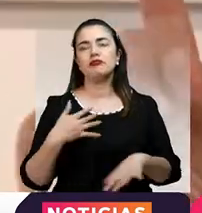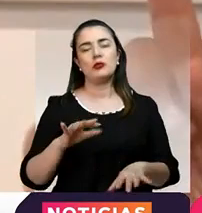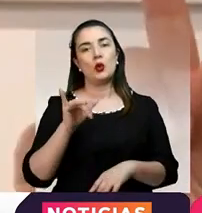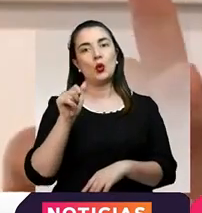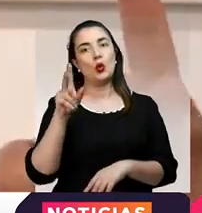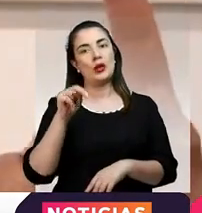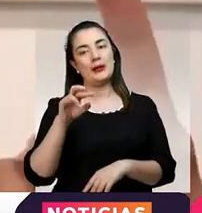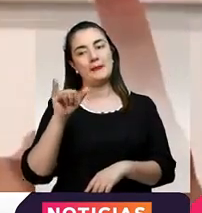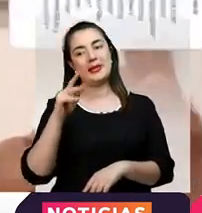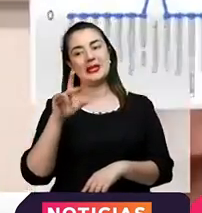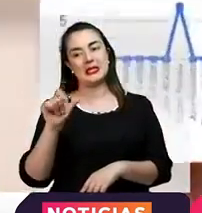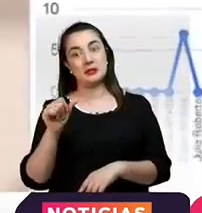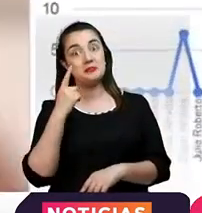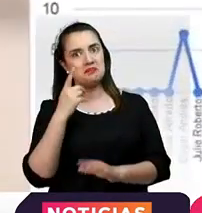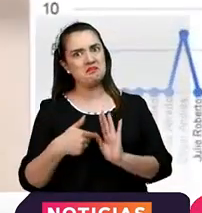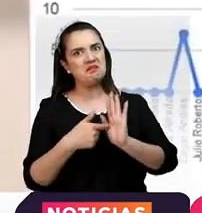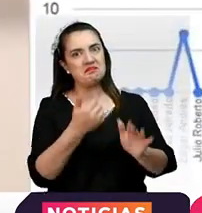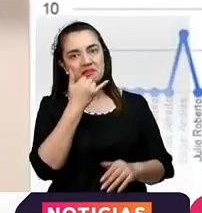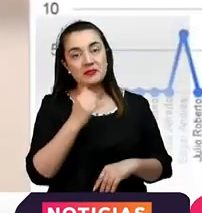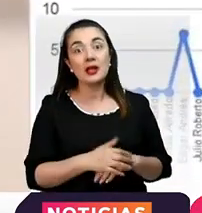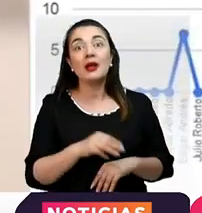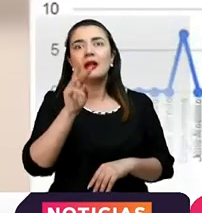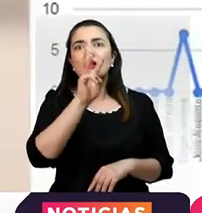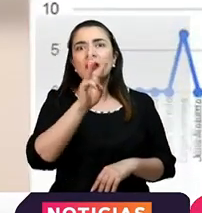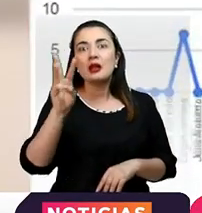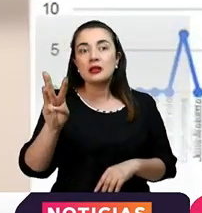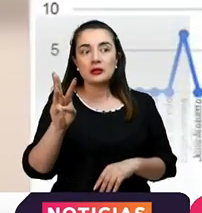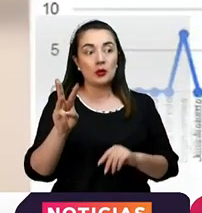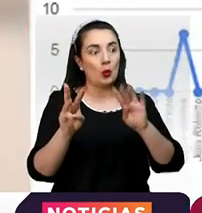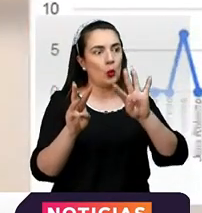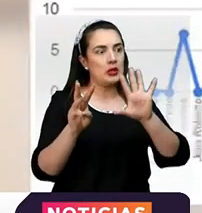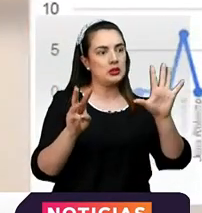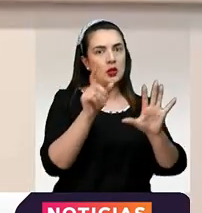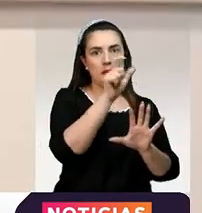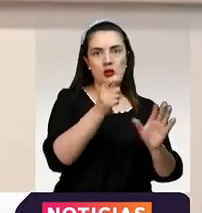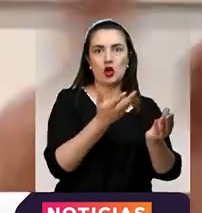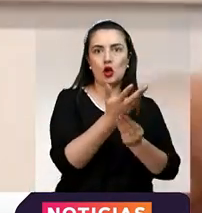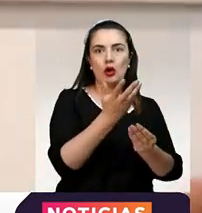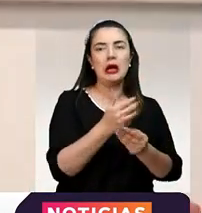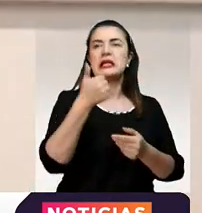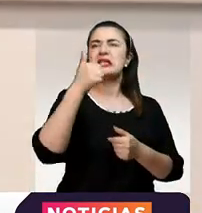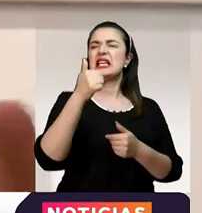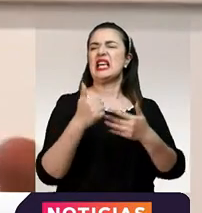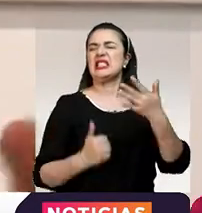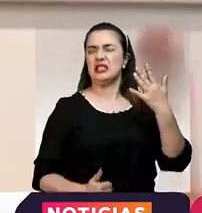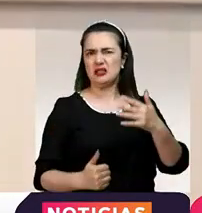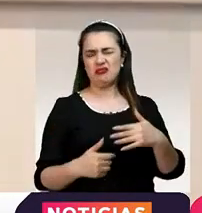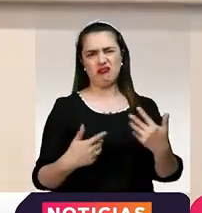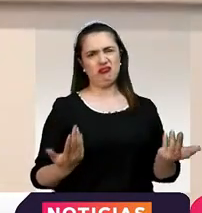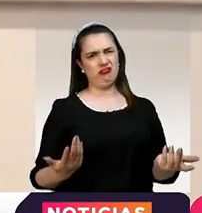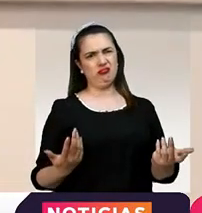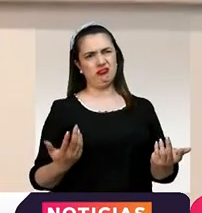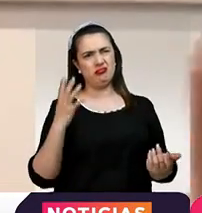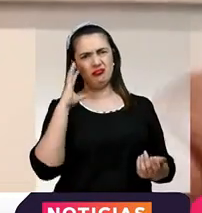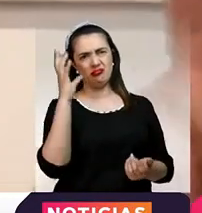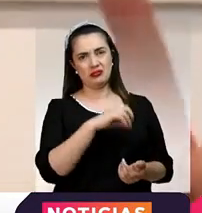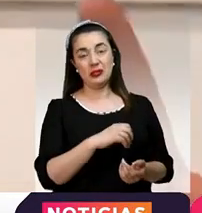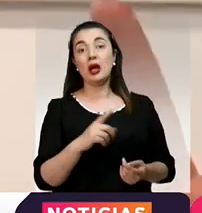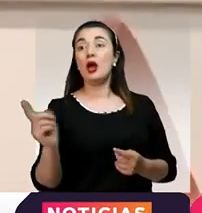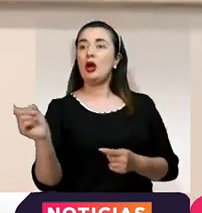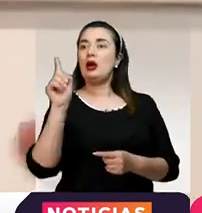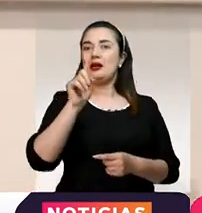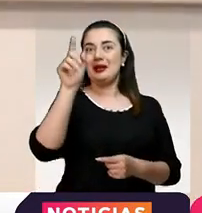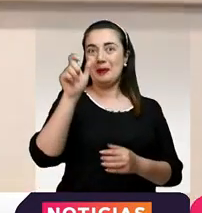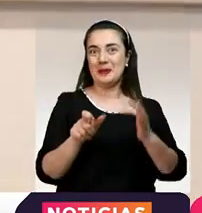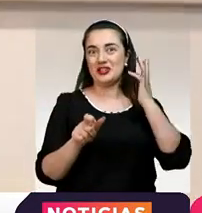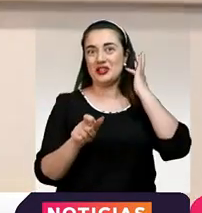vean lo que pasó. 33 de los 45 concejales le pusieron 10. Y luego llegó el aspirante que supuestamente